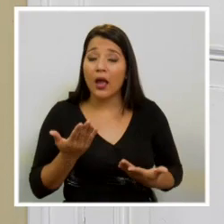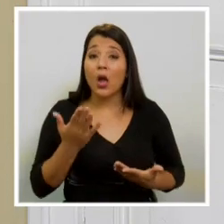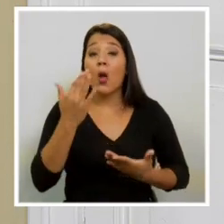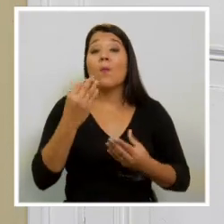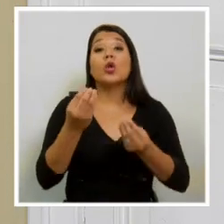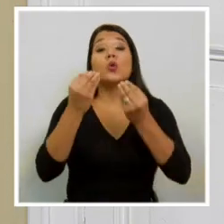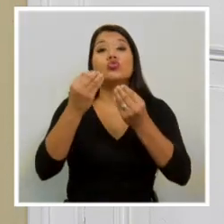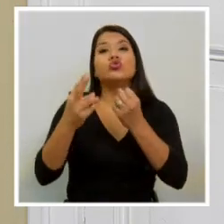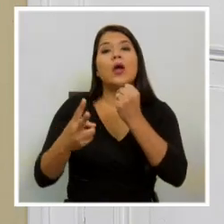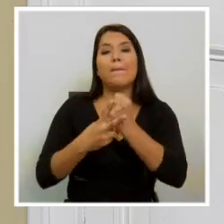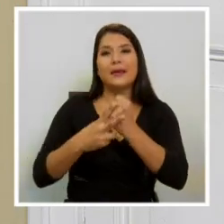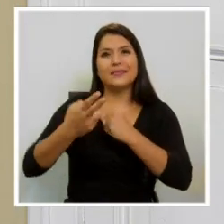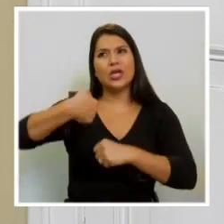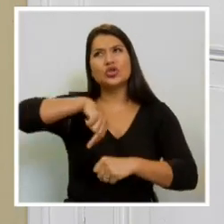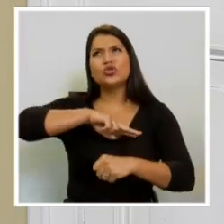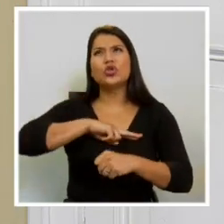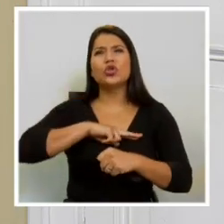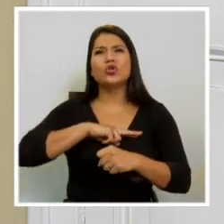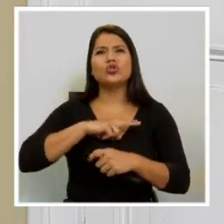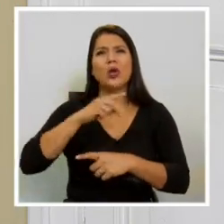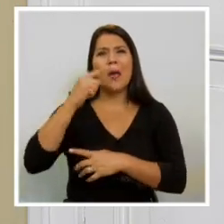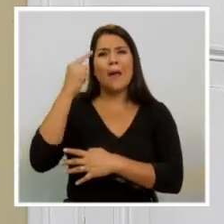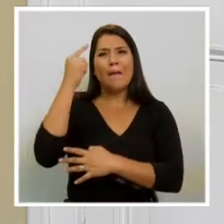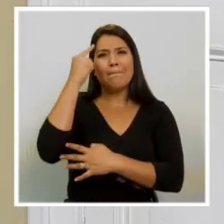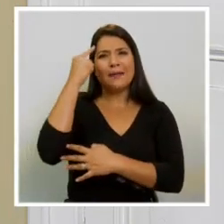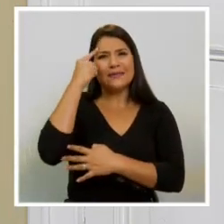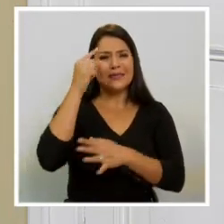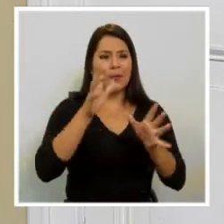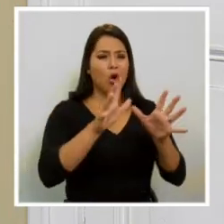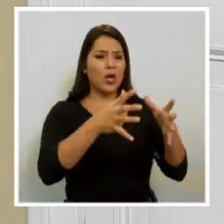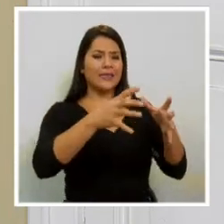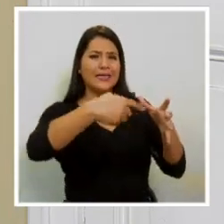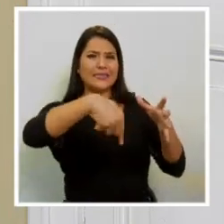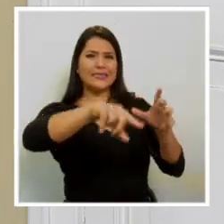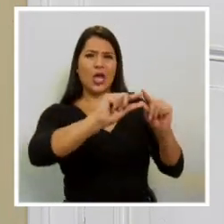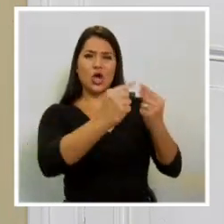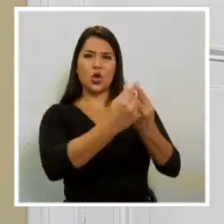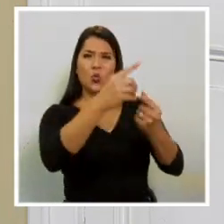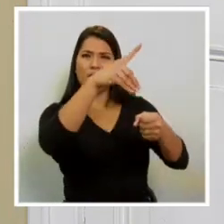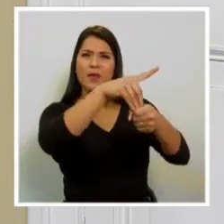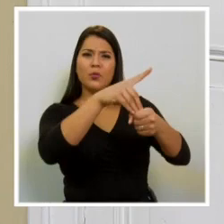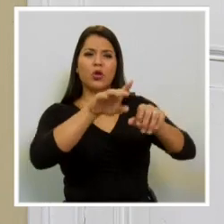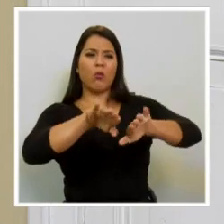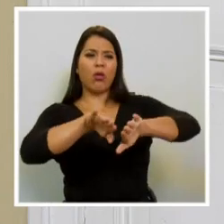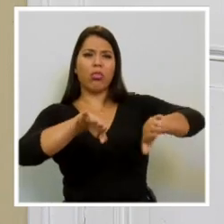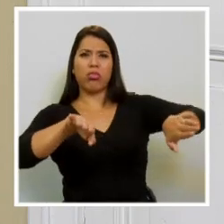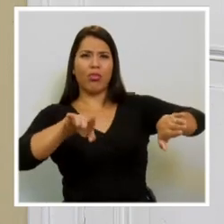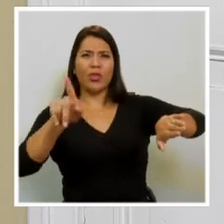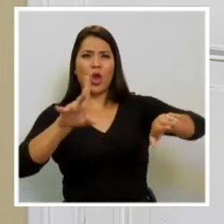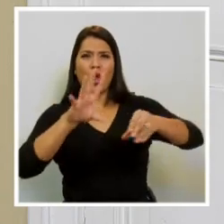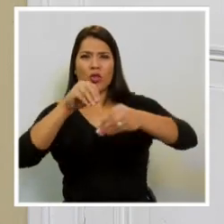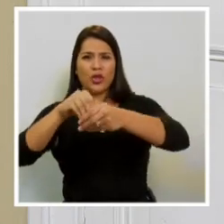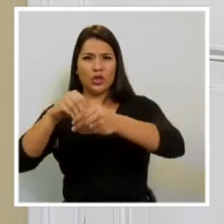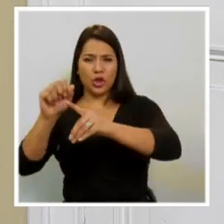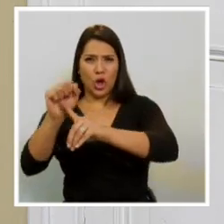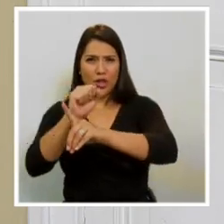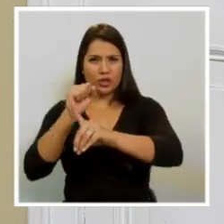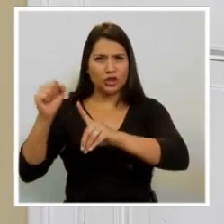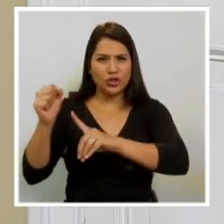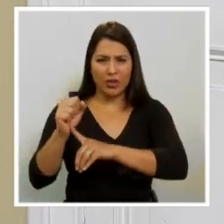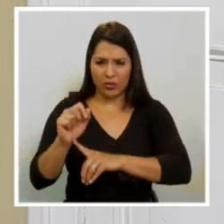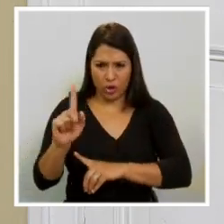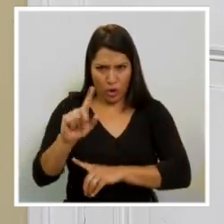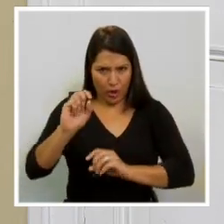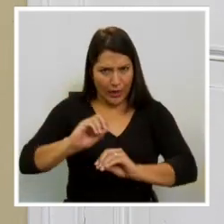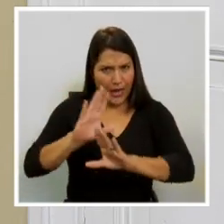veces terminamos un poco aislando esa clase política como que no son ciudadanos, y claro que lo son, pero de